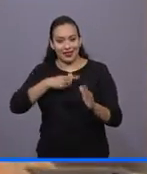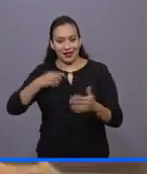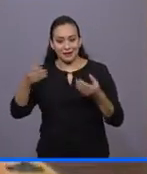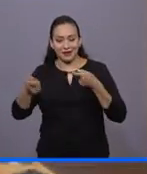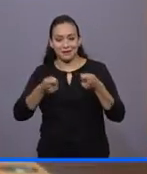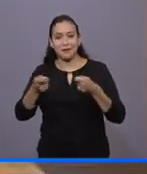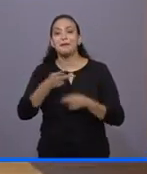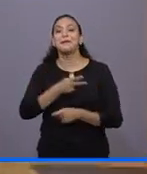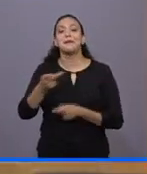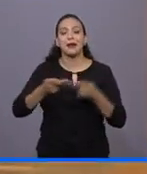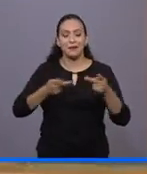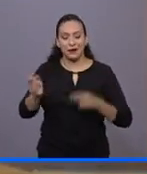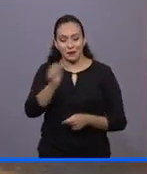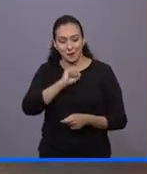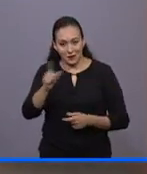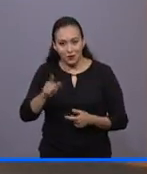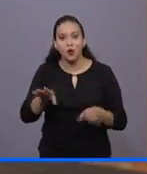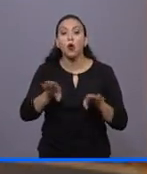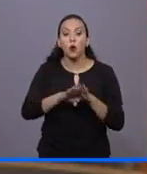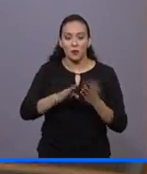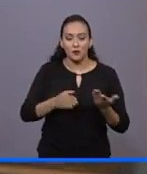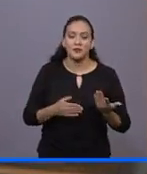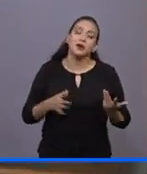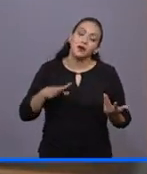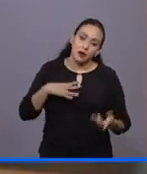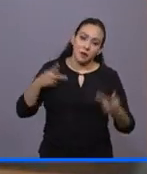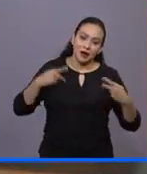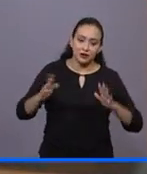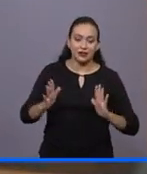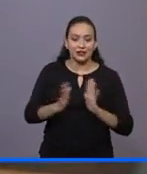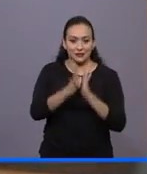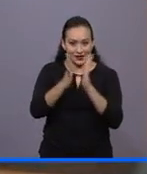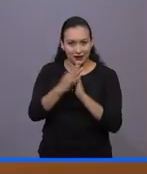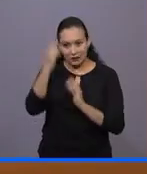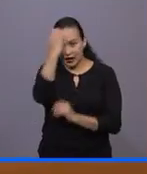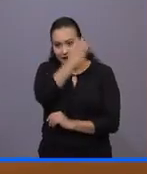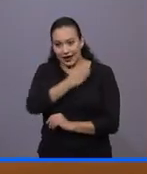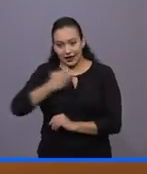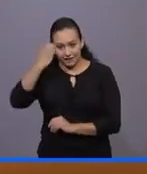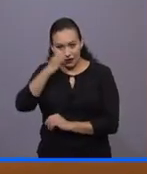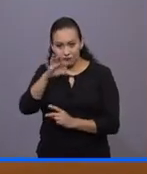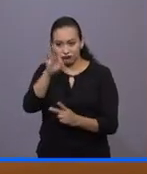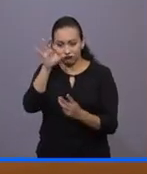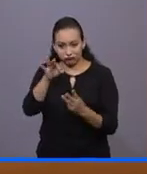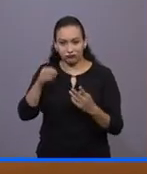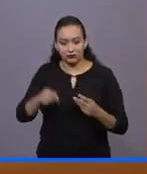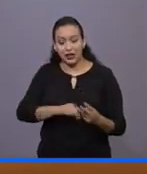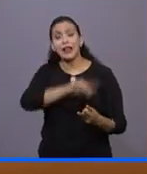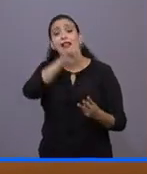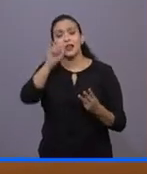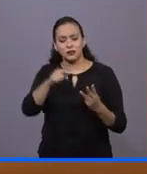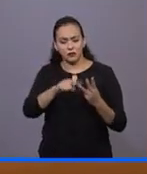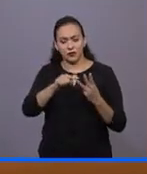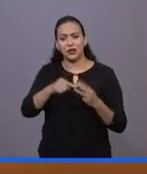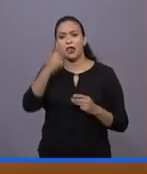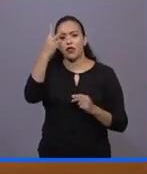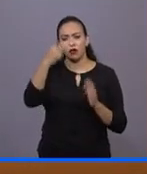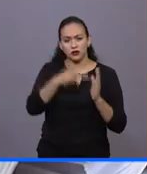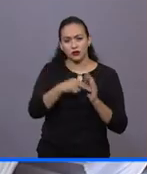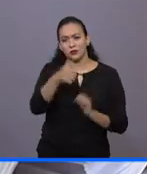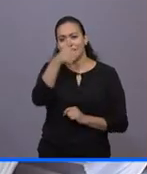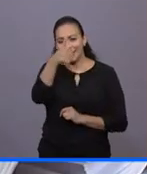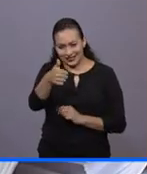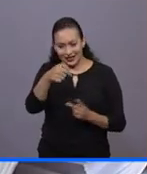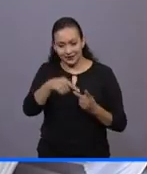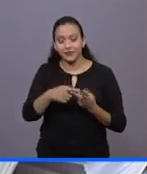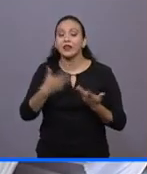los magistrados, se realizó a través de concursos de oposición, así como mediante examen de aptitud. En 2006 se otorgó a la Comisión